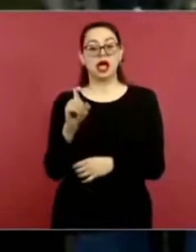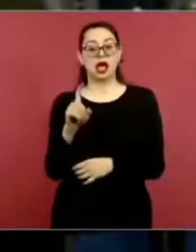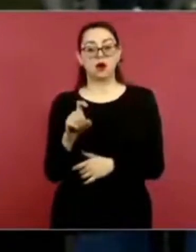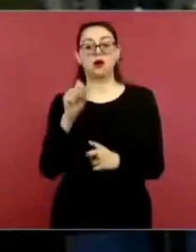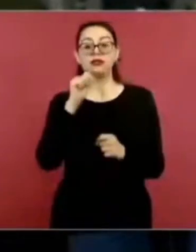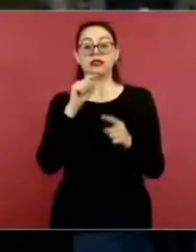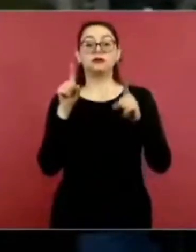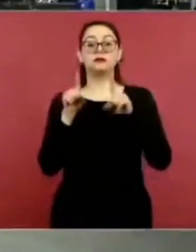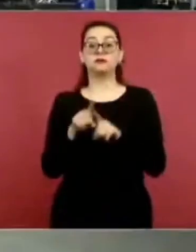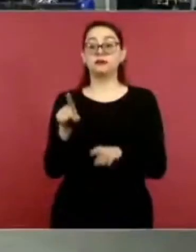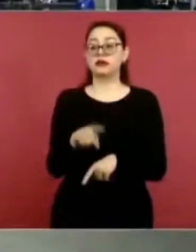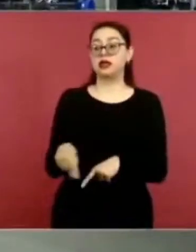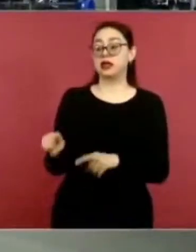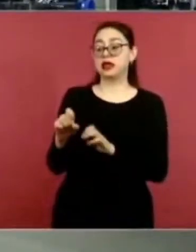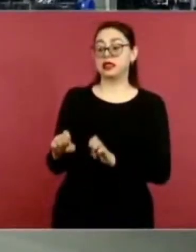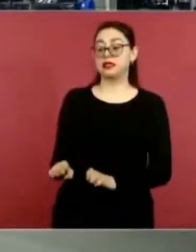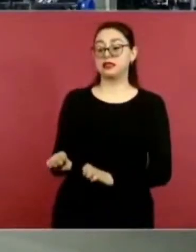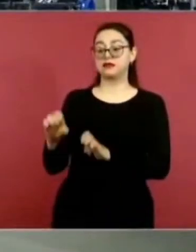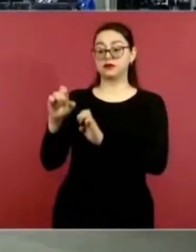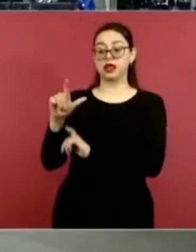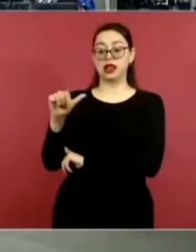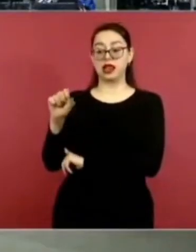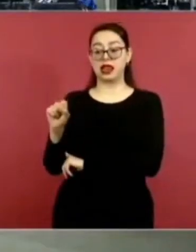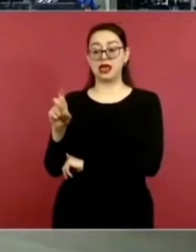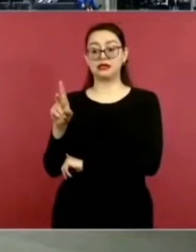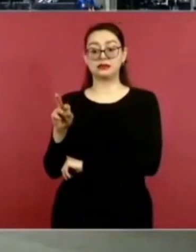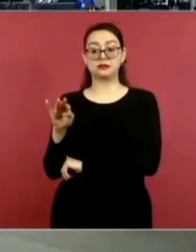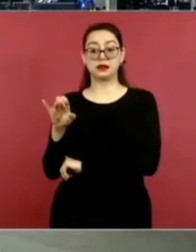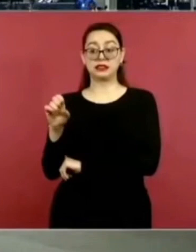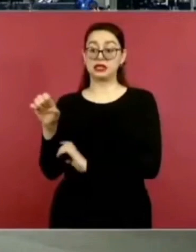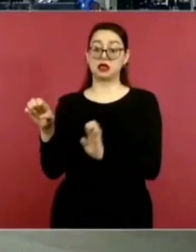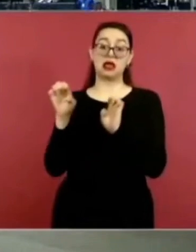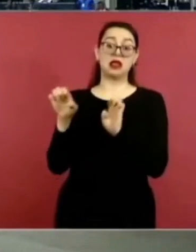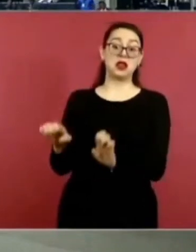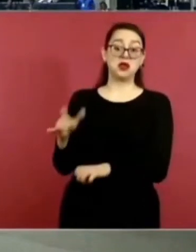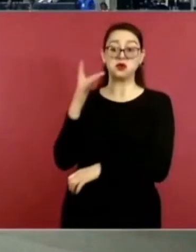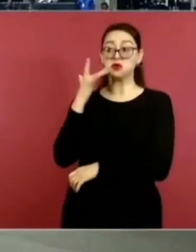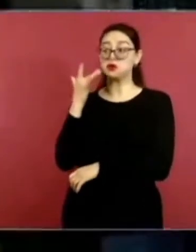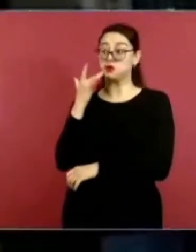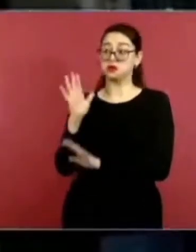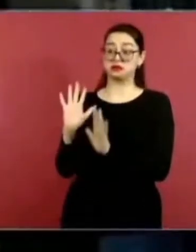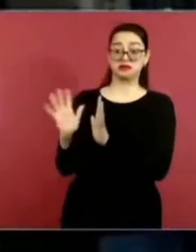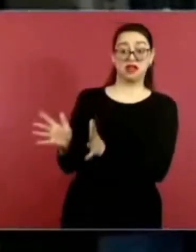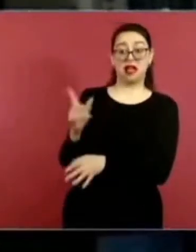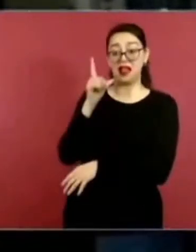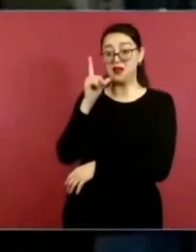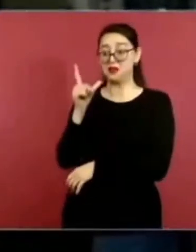Las Brisas, desde el viernes pasado ya tienen luz, ¿no? Que es uno de los fraccionamientos lujosos.